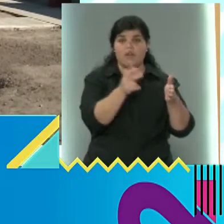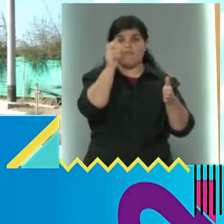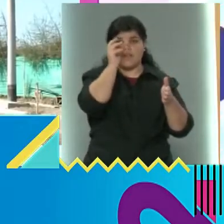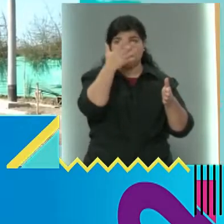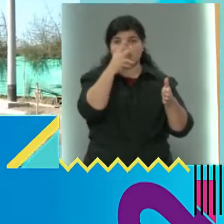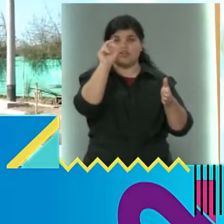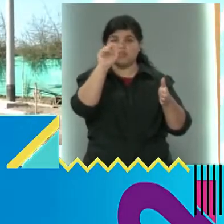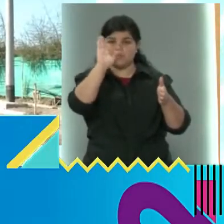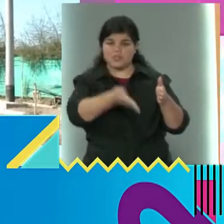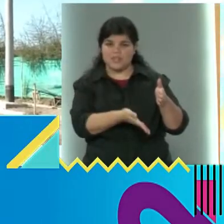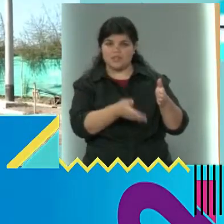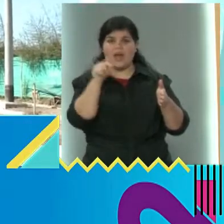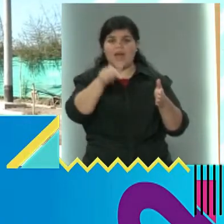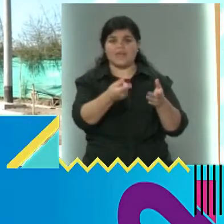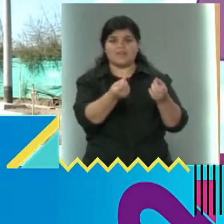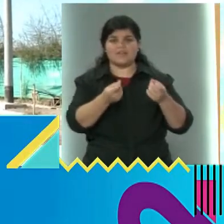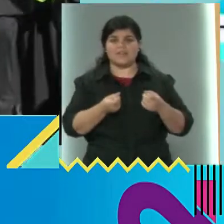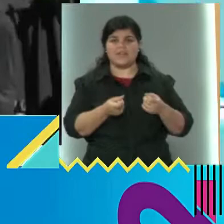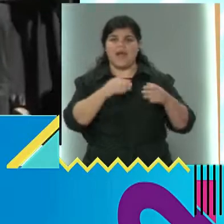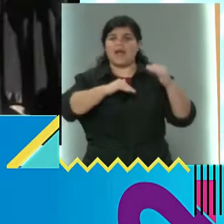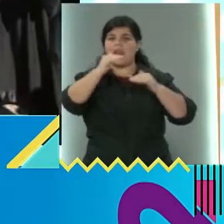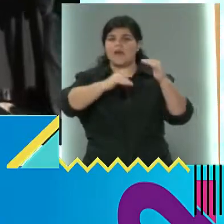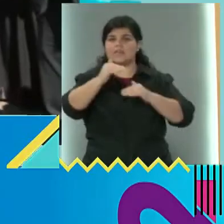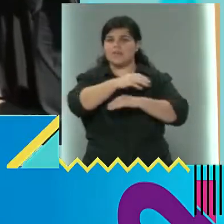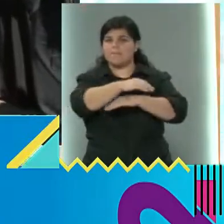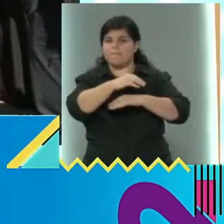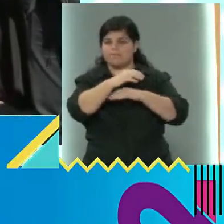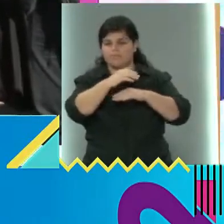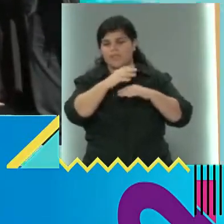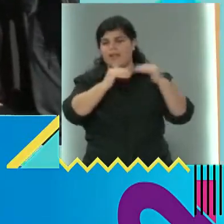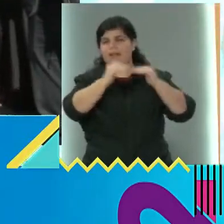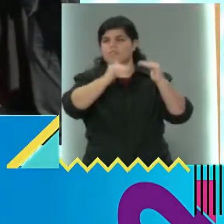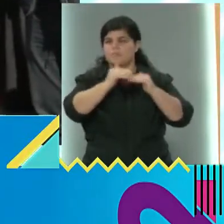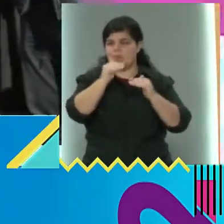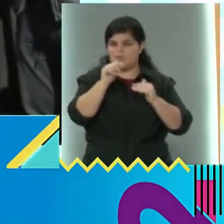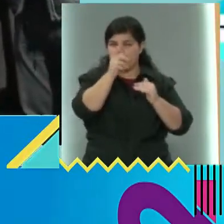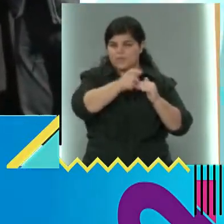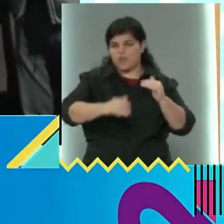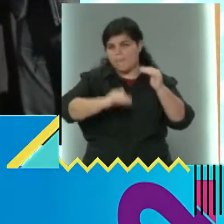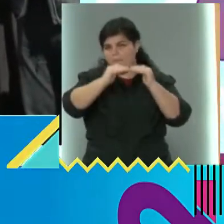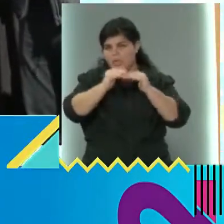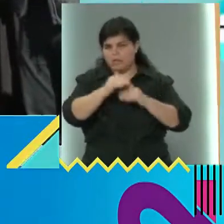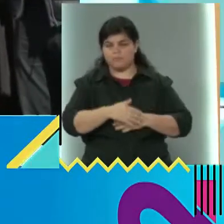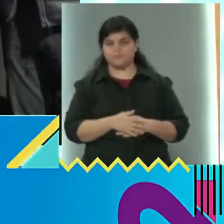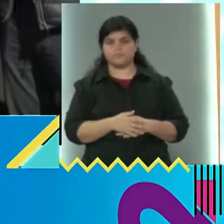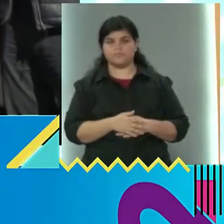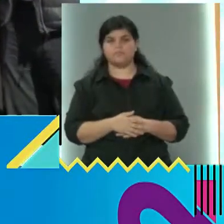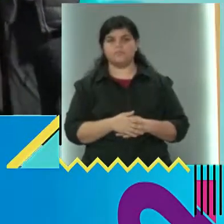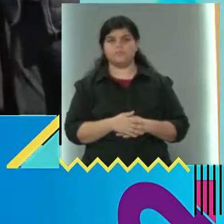hay en la clase media argentina. Quiere decir que no solamente era